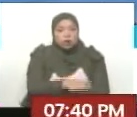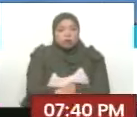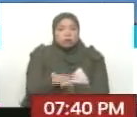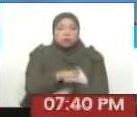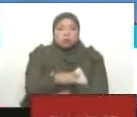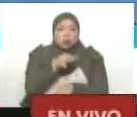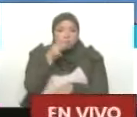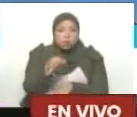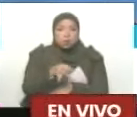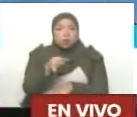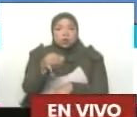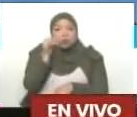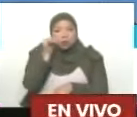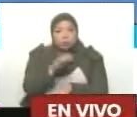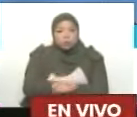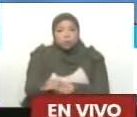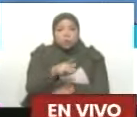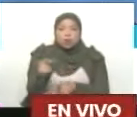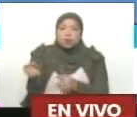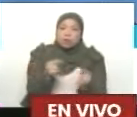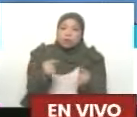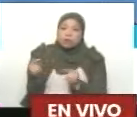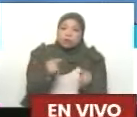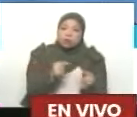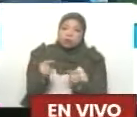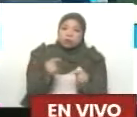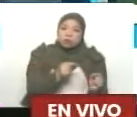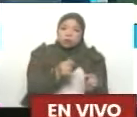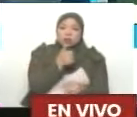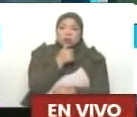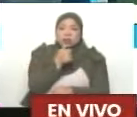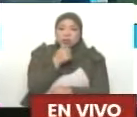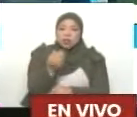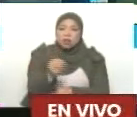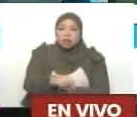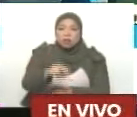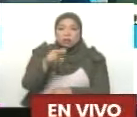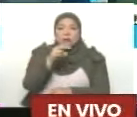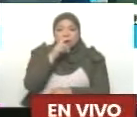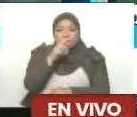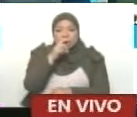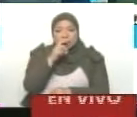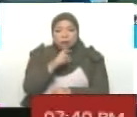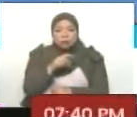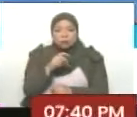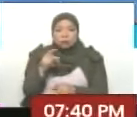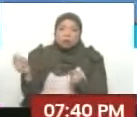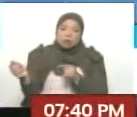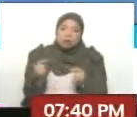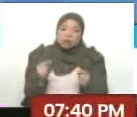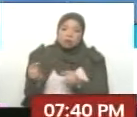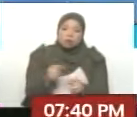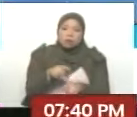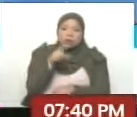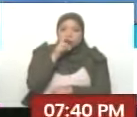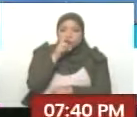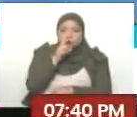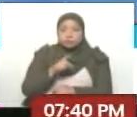Como siempre, será el pueblo quien la debata. Será el pueblo quien la madure, y del debate y de la